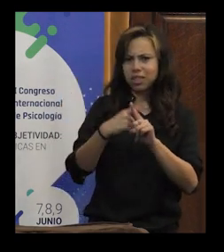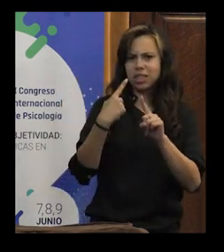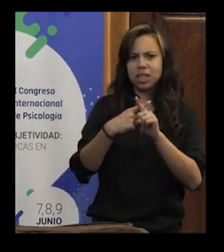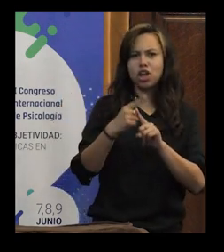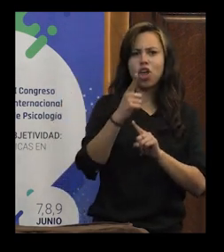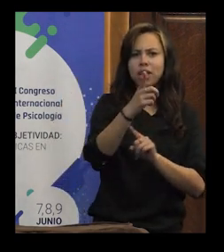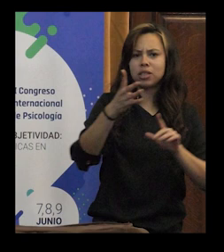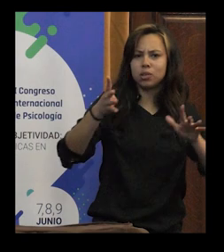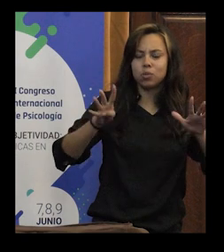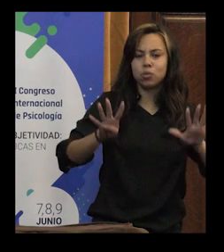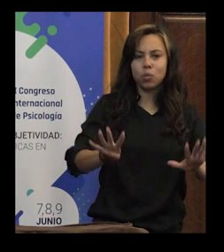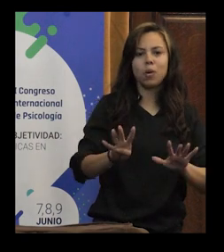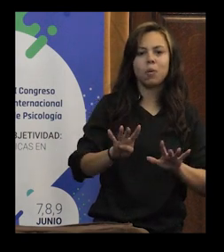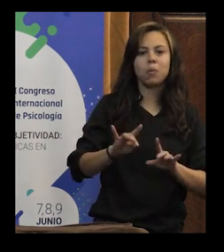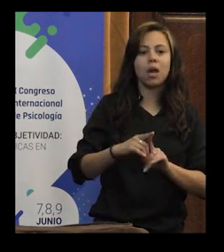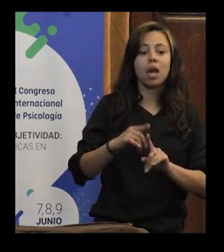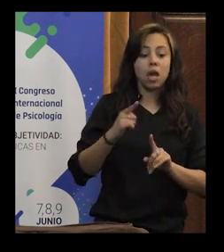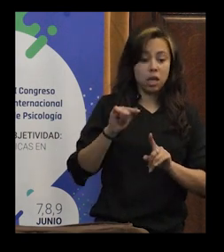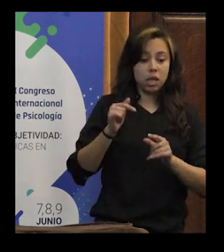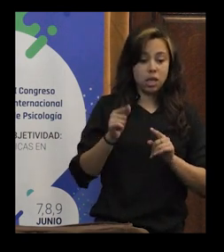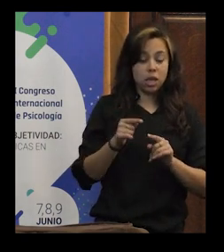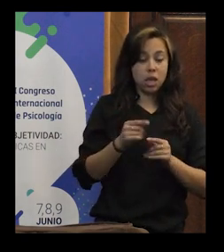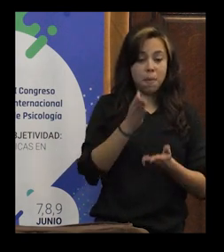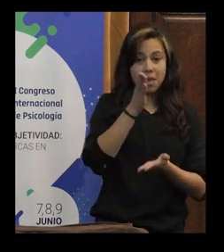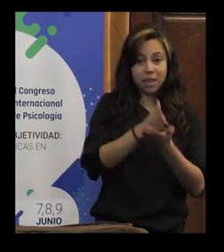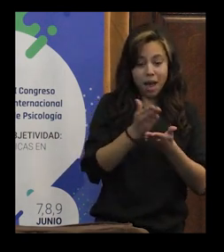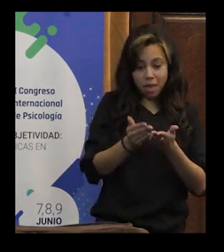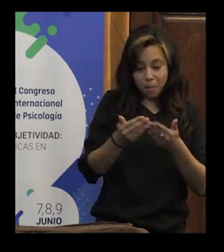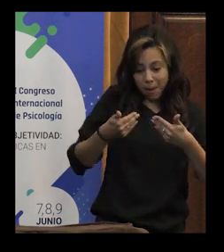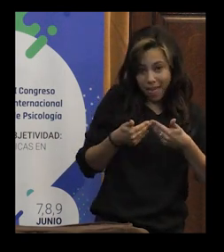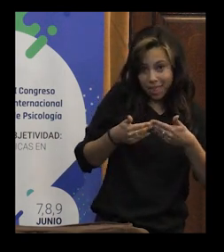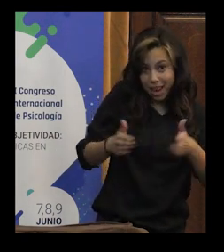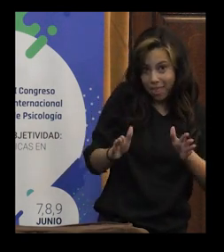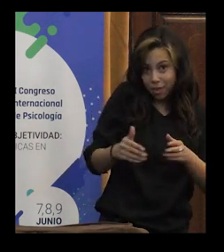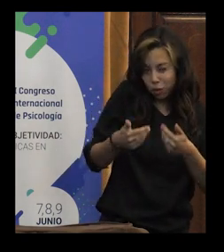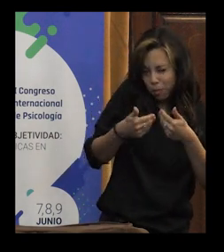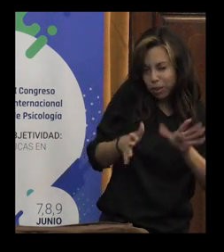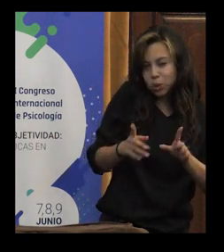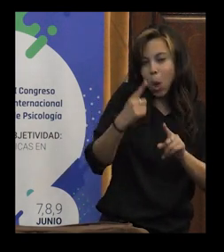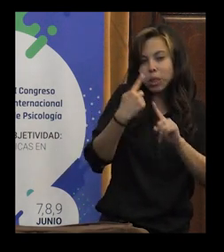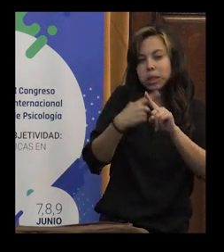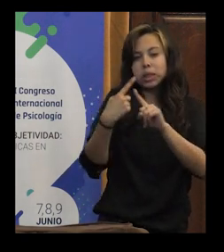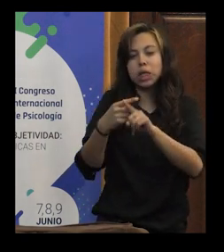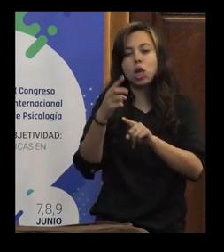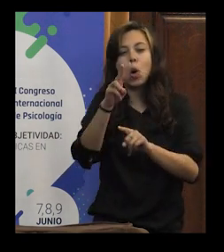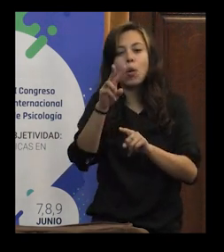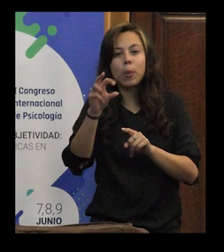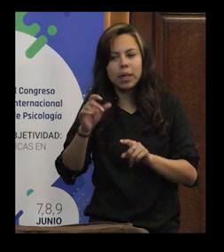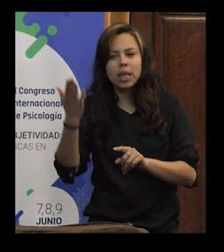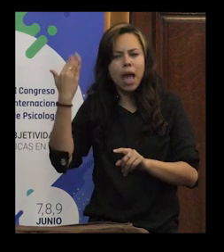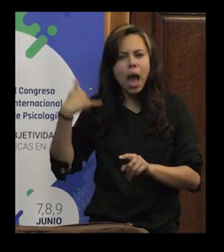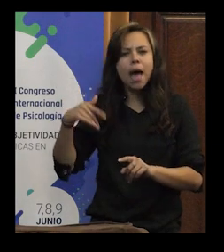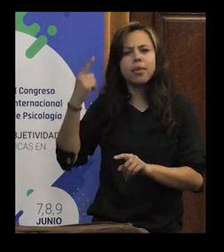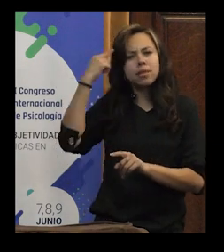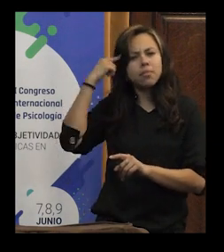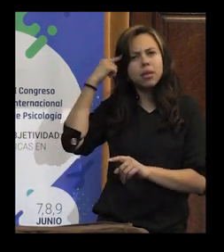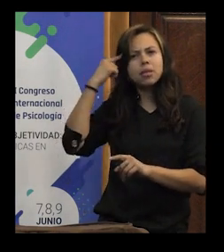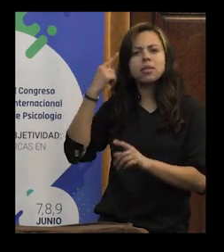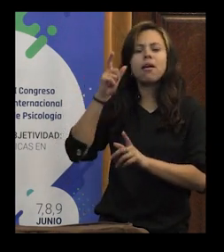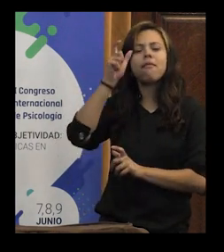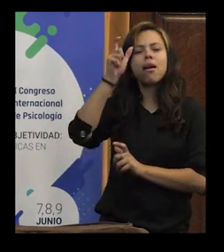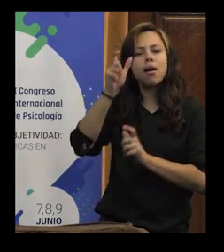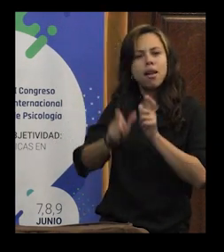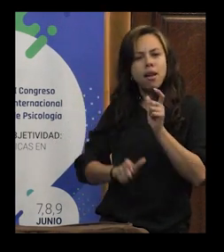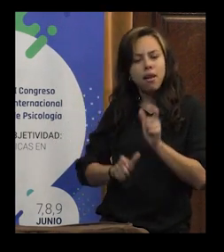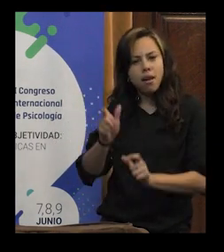XIX e da primeira metade do século XX se inspiravam em la